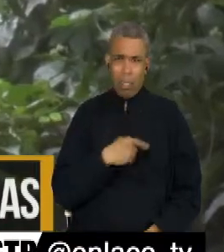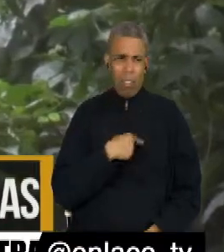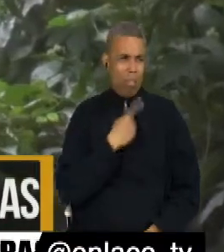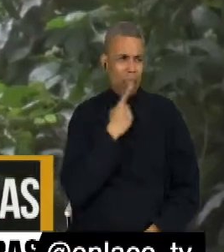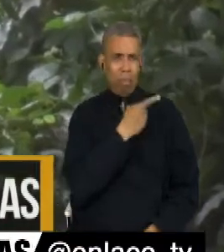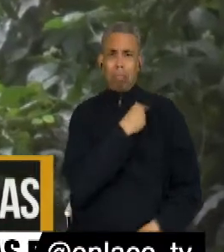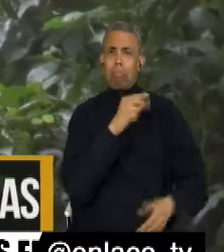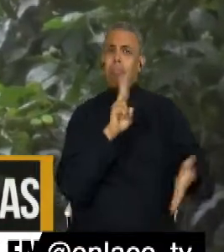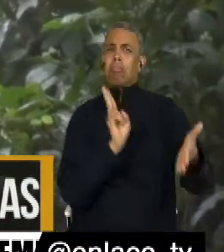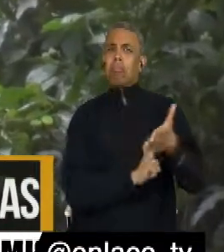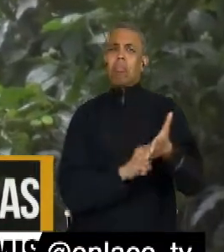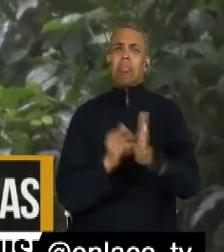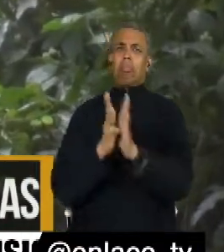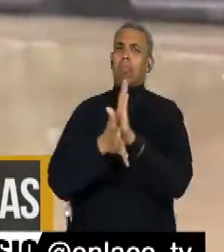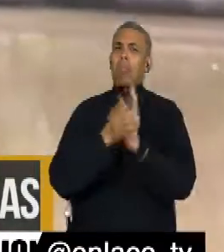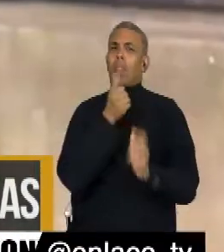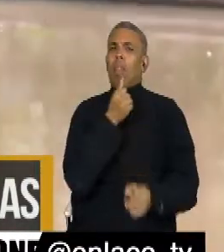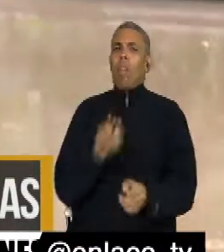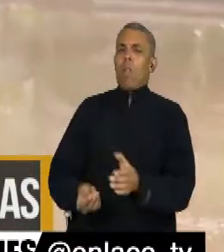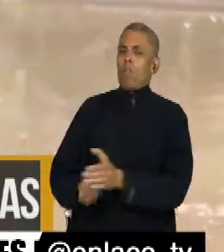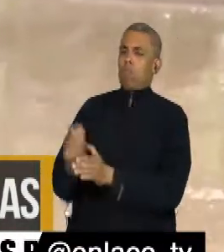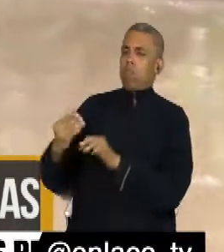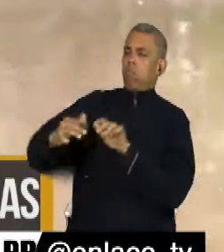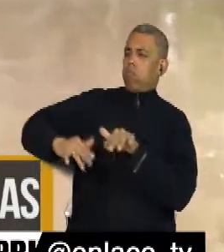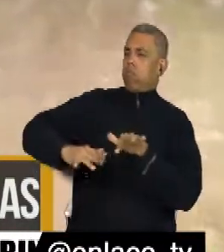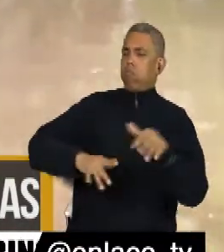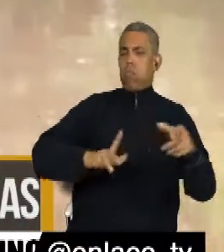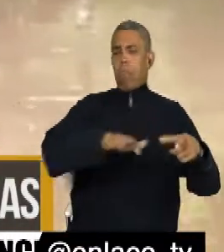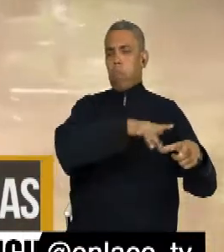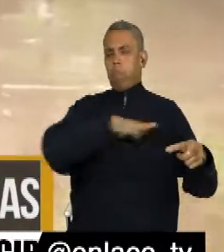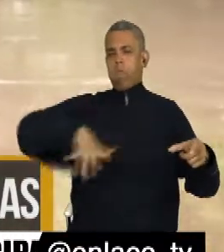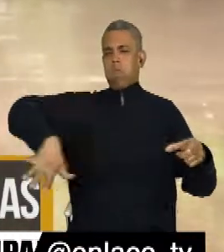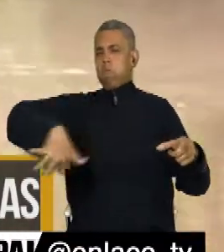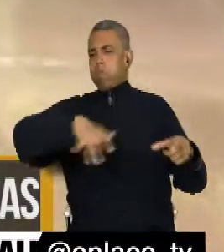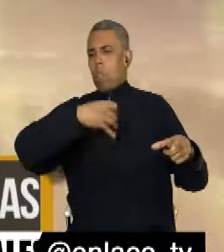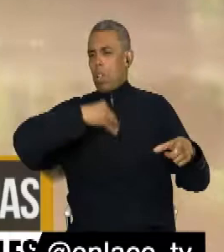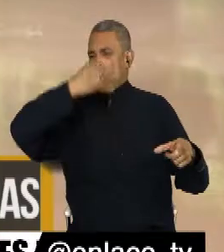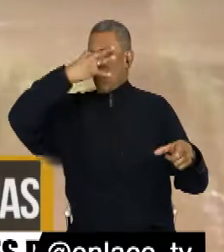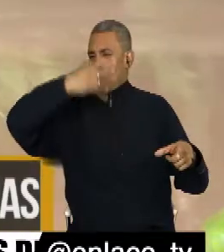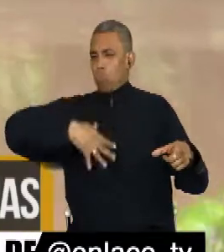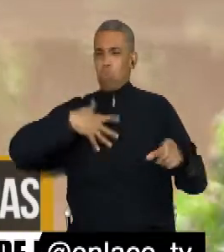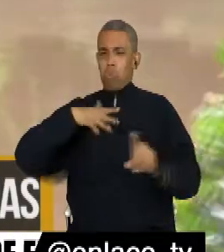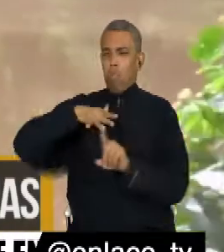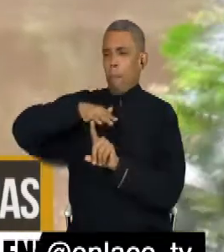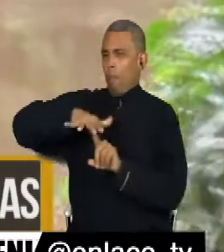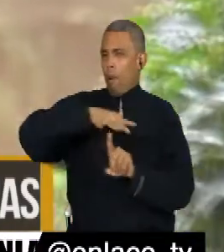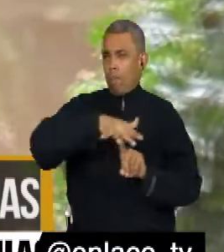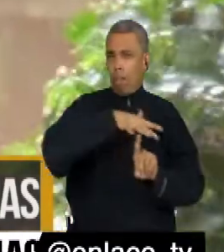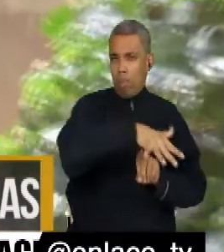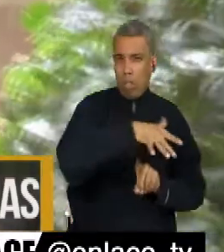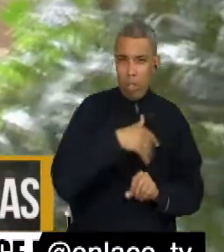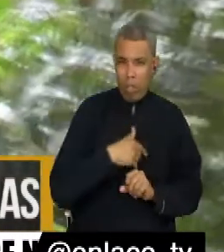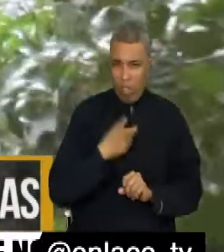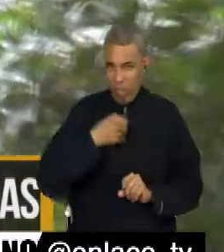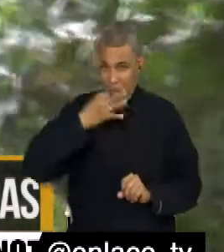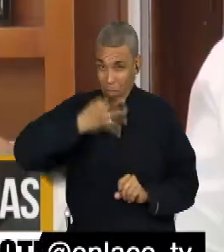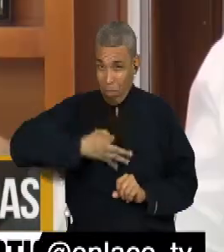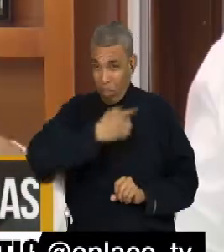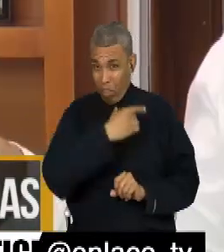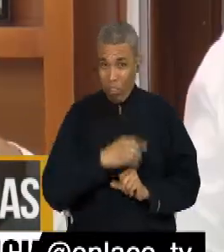pública que fuentes hídricas estaban contaminadas por sabotajes a sus pozos y que afectarían la captación de agua en el acueducto